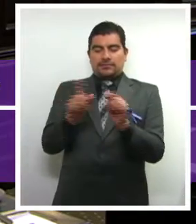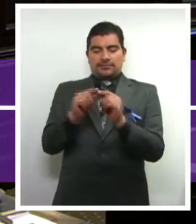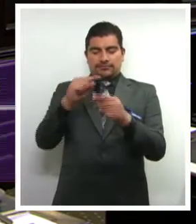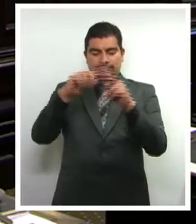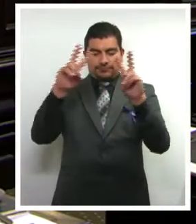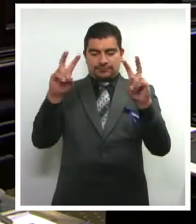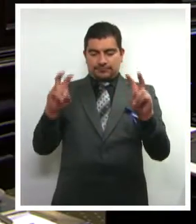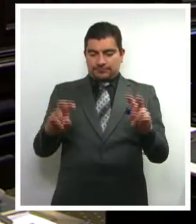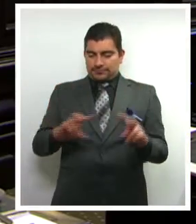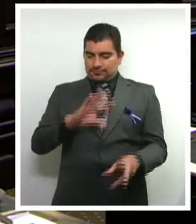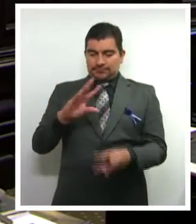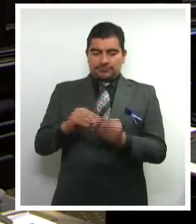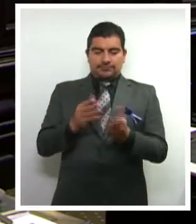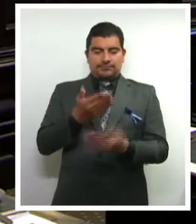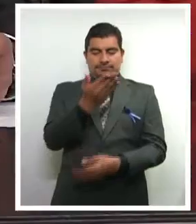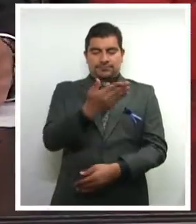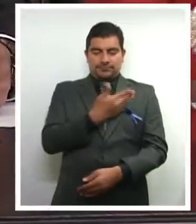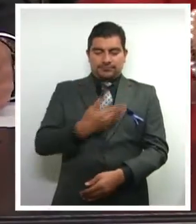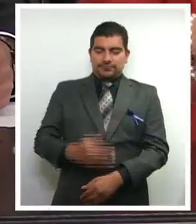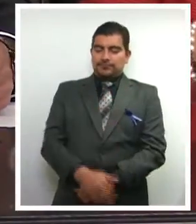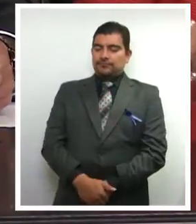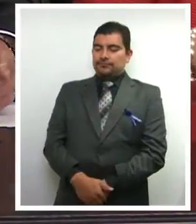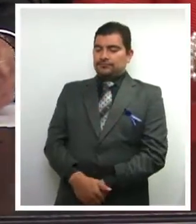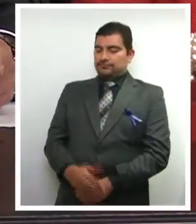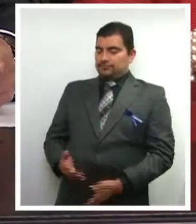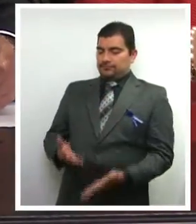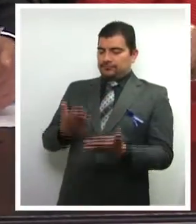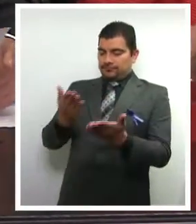presidente. Está a su discusión.